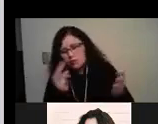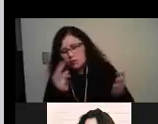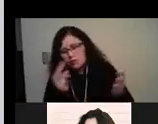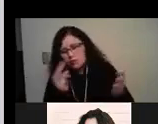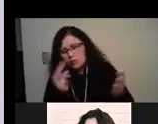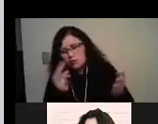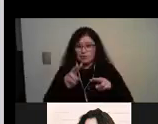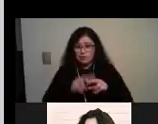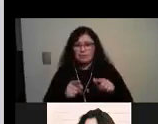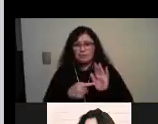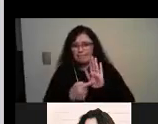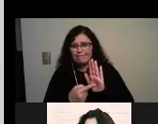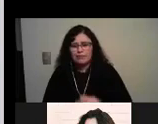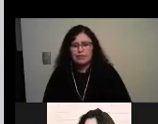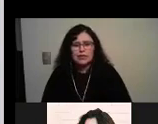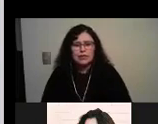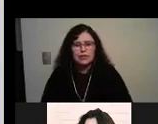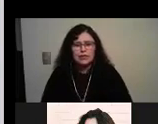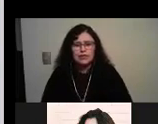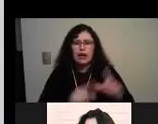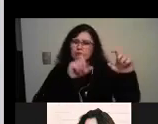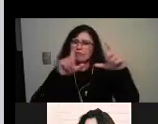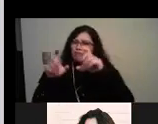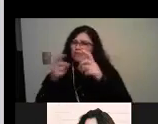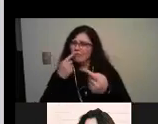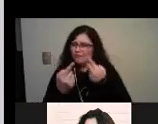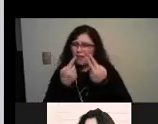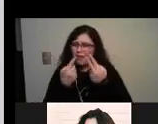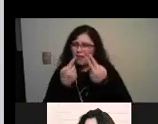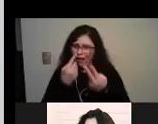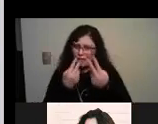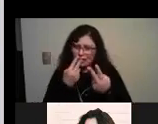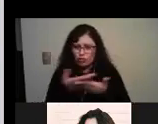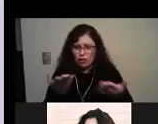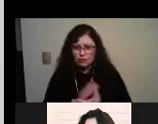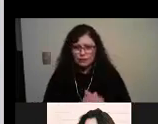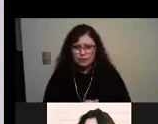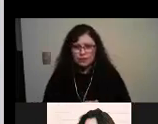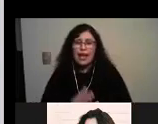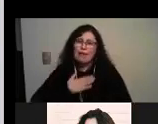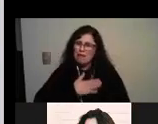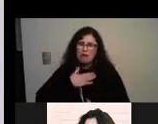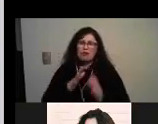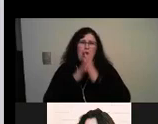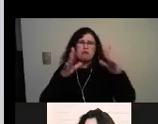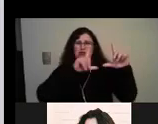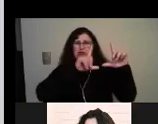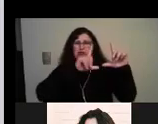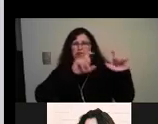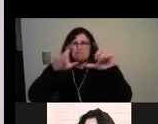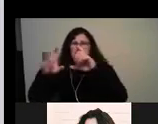ahora, básicamente, mostrarle las imágenes que aparecen acá, que a mí me gusta mucho porque está bien gráfico,